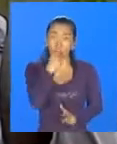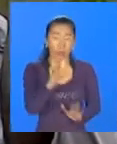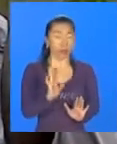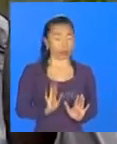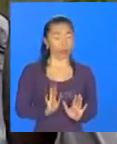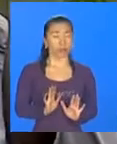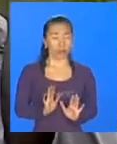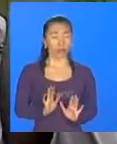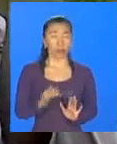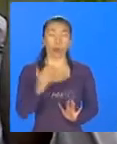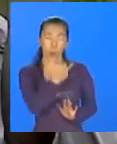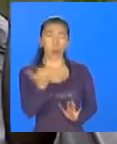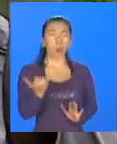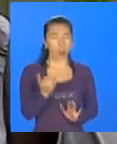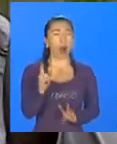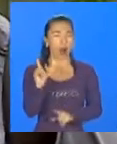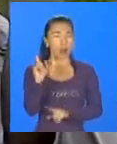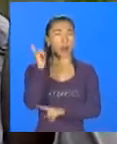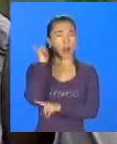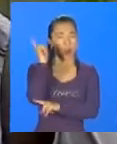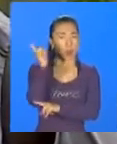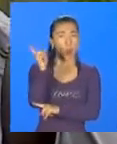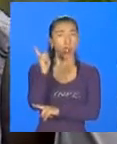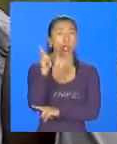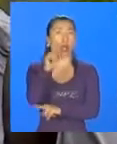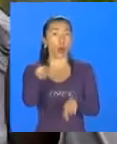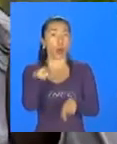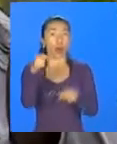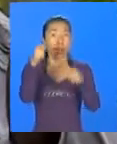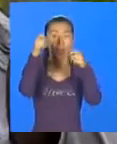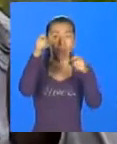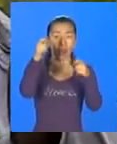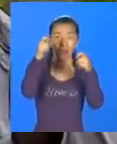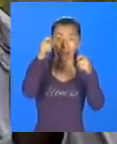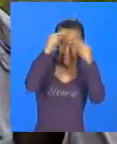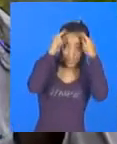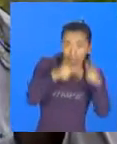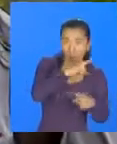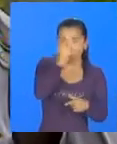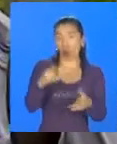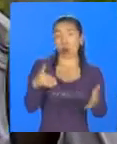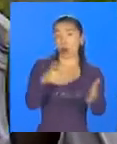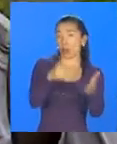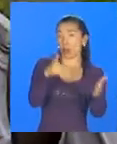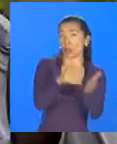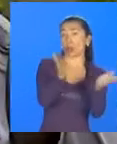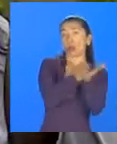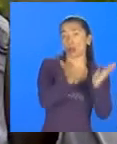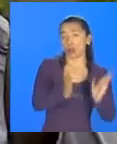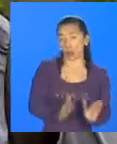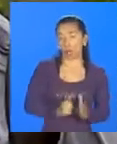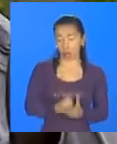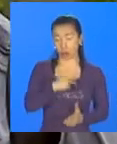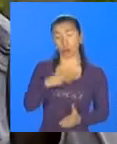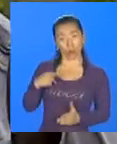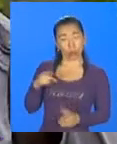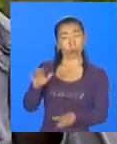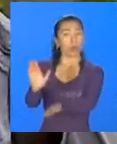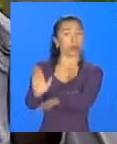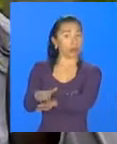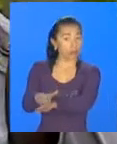que ha existido una política sistemática de terrorismo de Estado contra el movimiento estudiantil colombiano, que nosotros queremos llamar